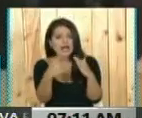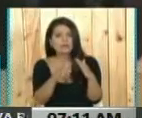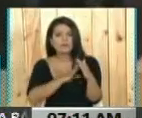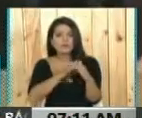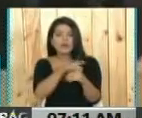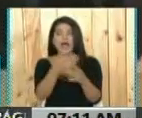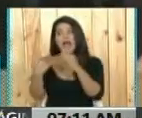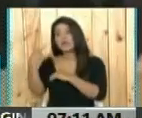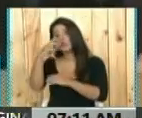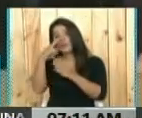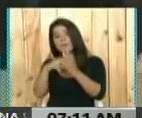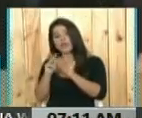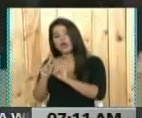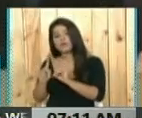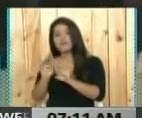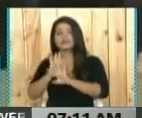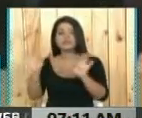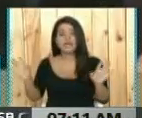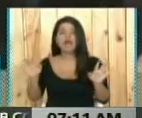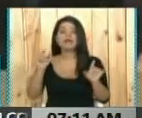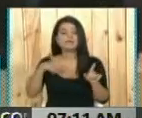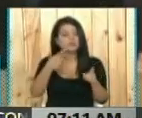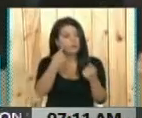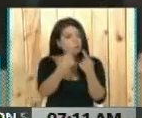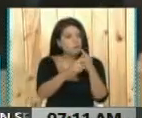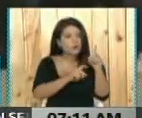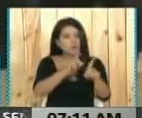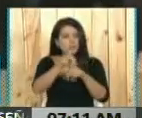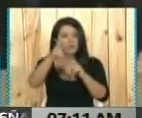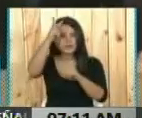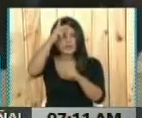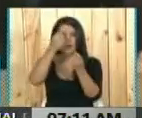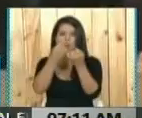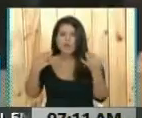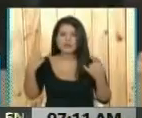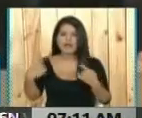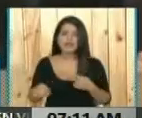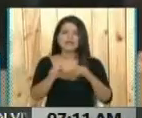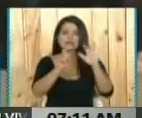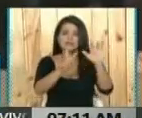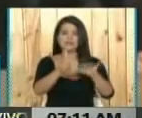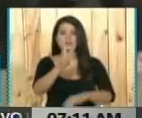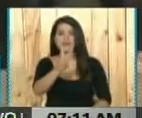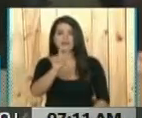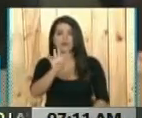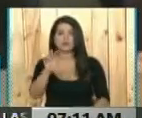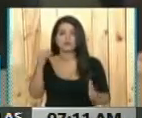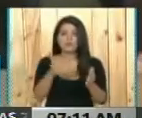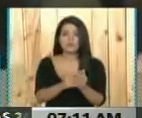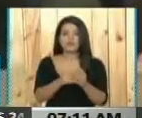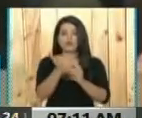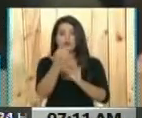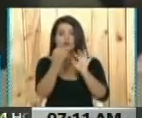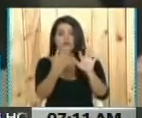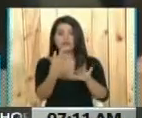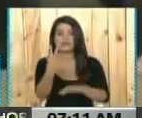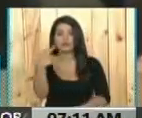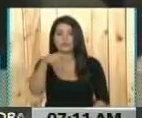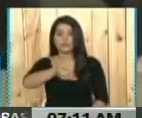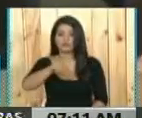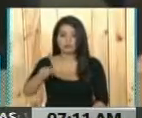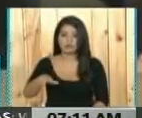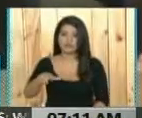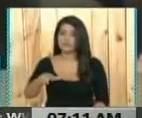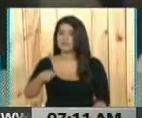Nacional de Estadística realizó el empadronamiento de la población indígena registrando a 724.592 personas, lo cual representa